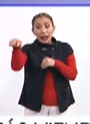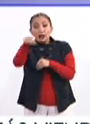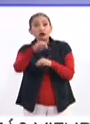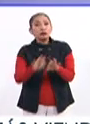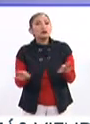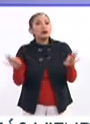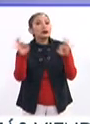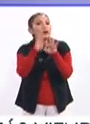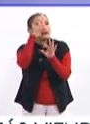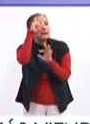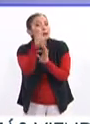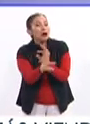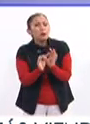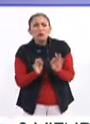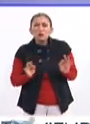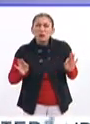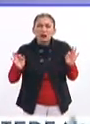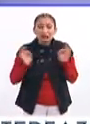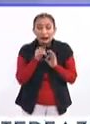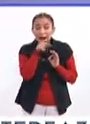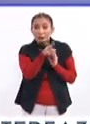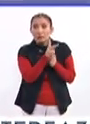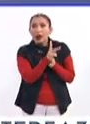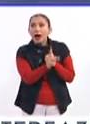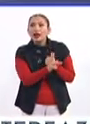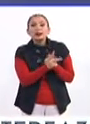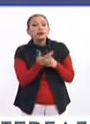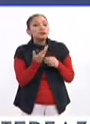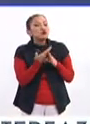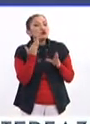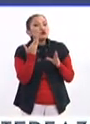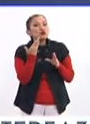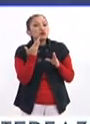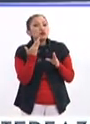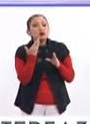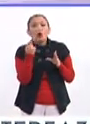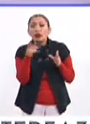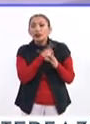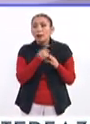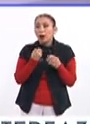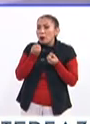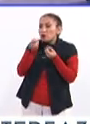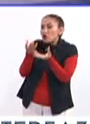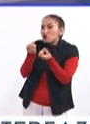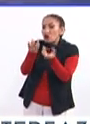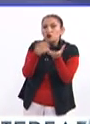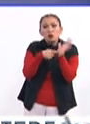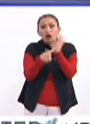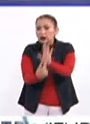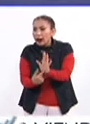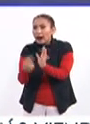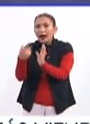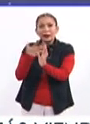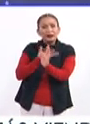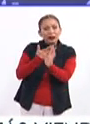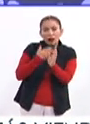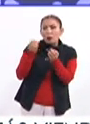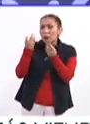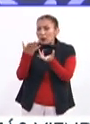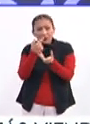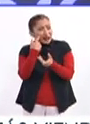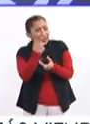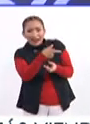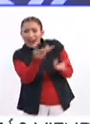actores importantes. Son países que tienen mucho que decirle al resto de los países, que tienen de